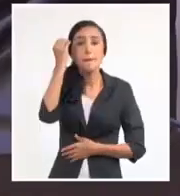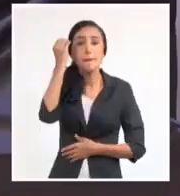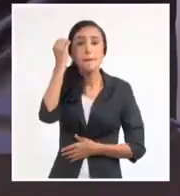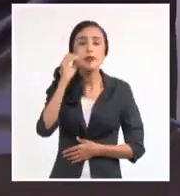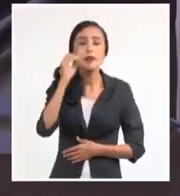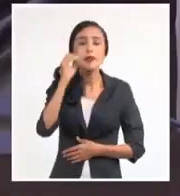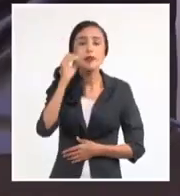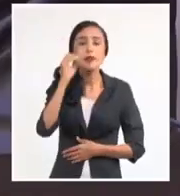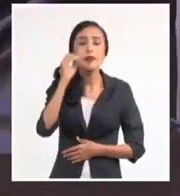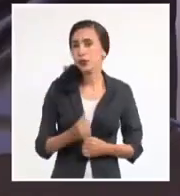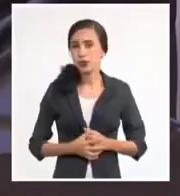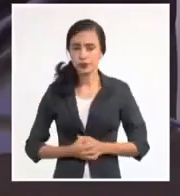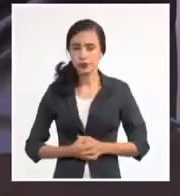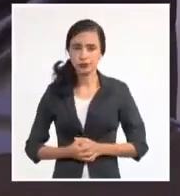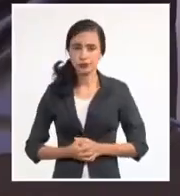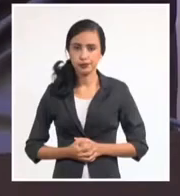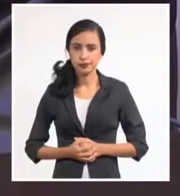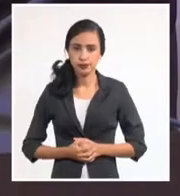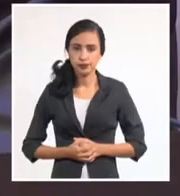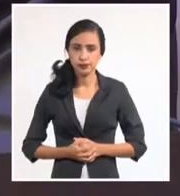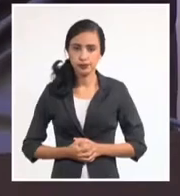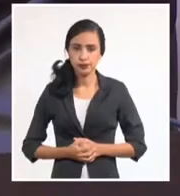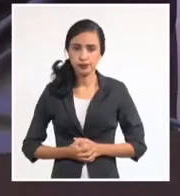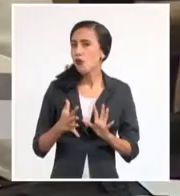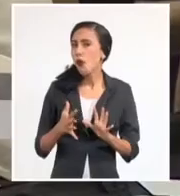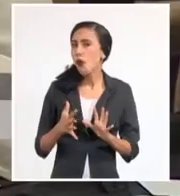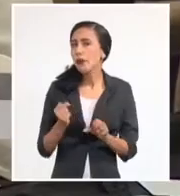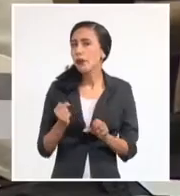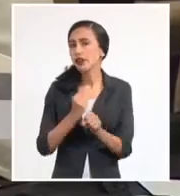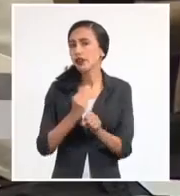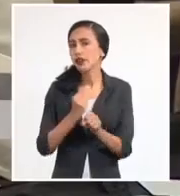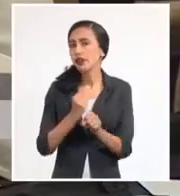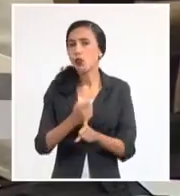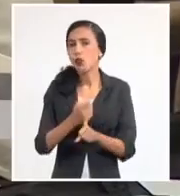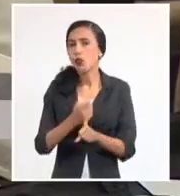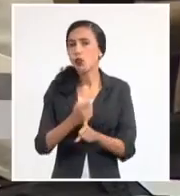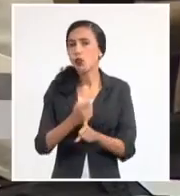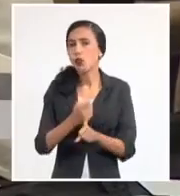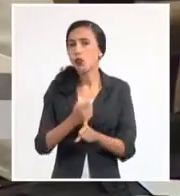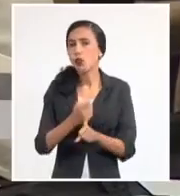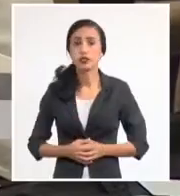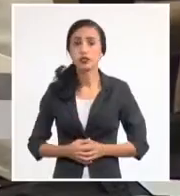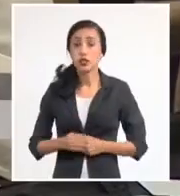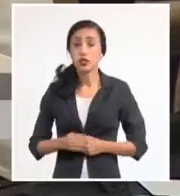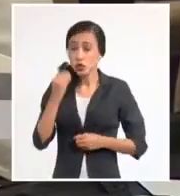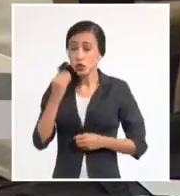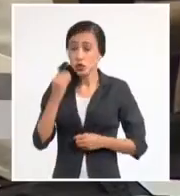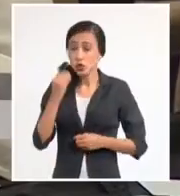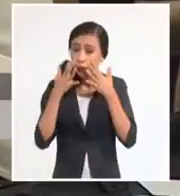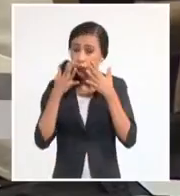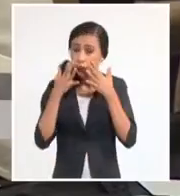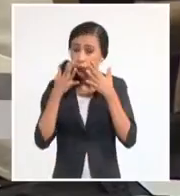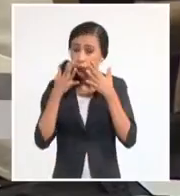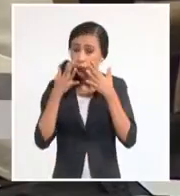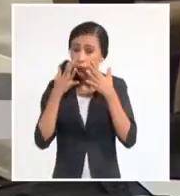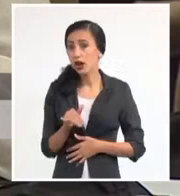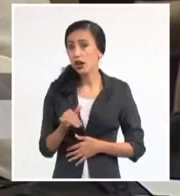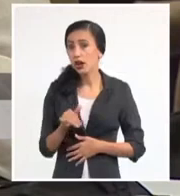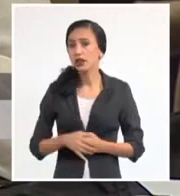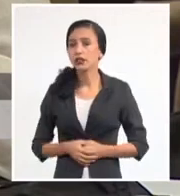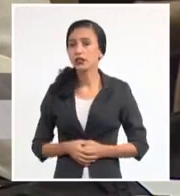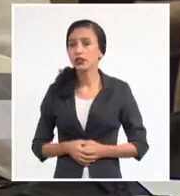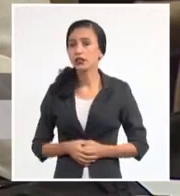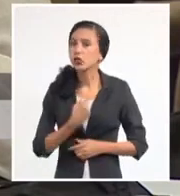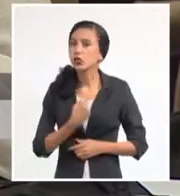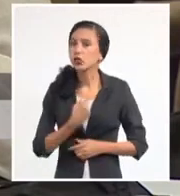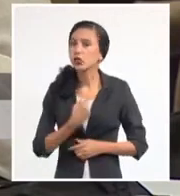económico, los métodos y estilos de trabajo del comandante, que yo creo que es imprescindible también en muchos sentidos apropiarnos de